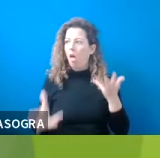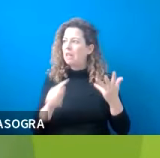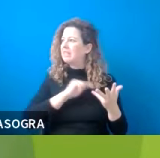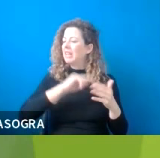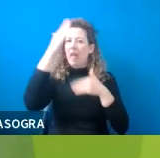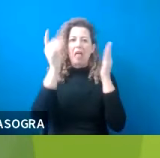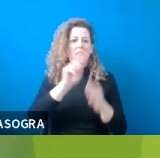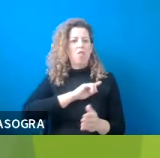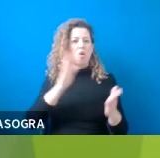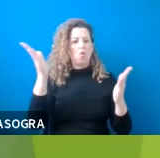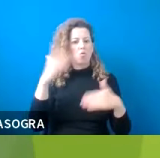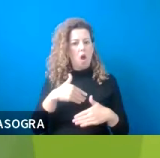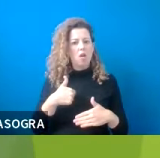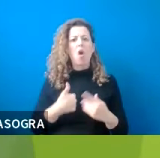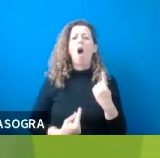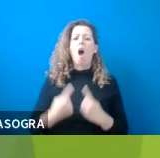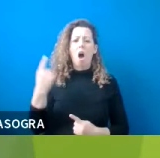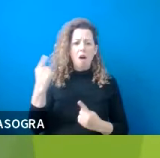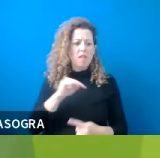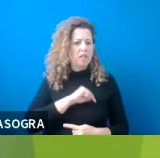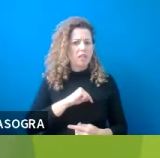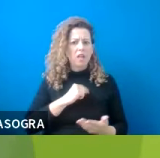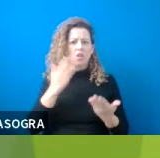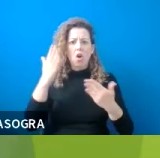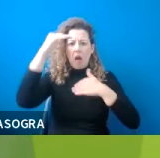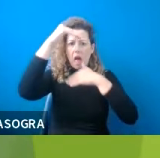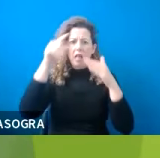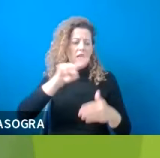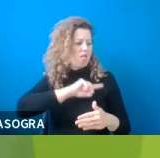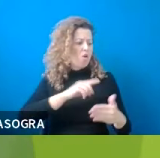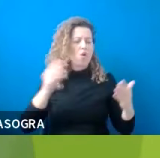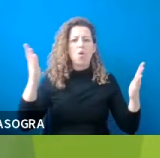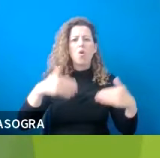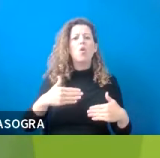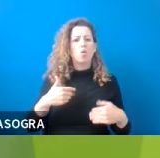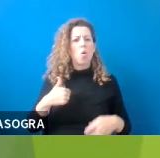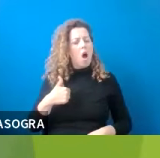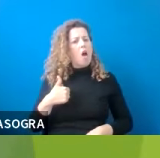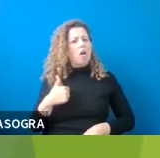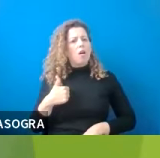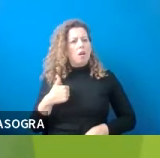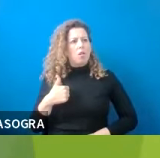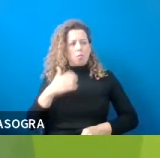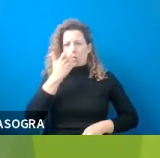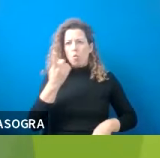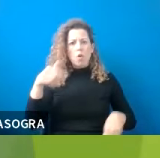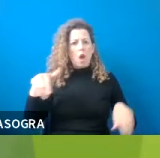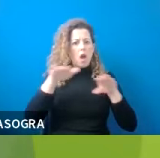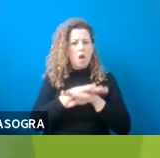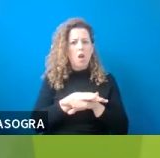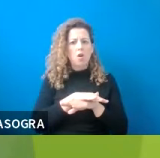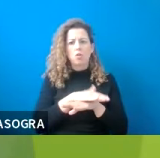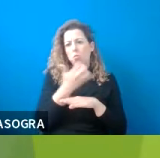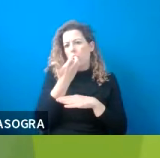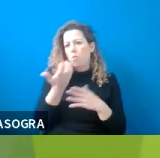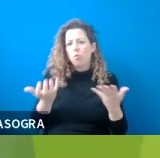Hay veces que me he sentido tan desatendido que en una noche, llegué un viernes